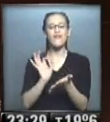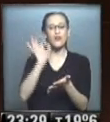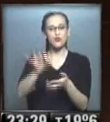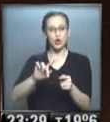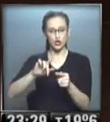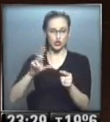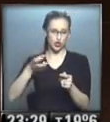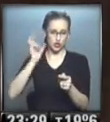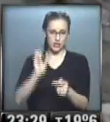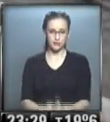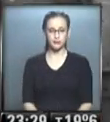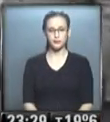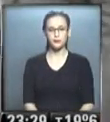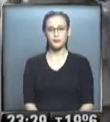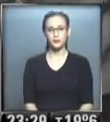Chile? Lo vemos.